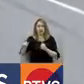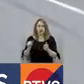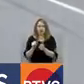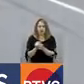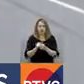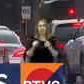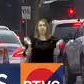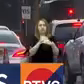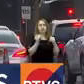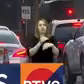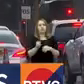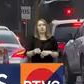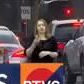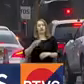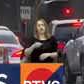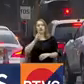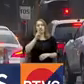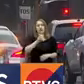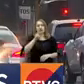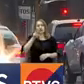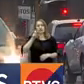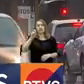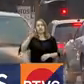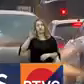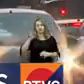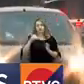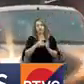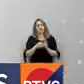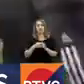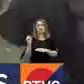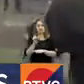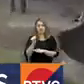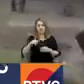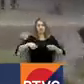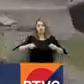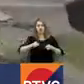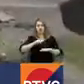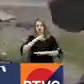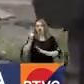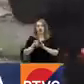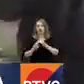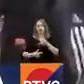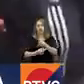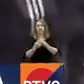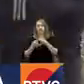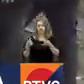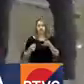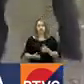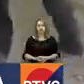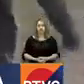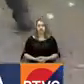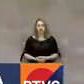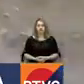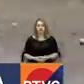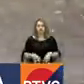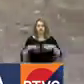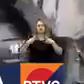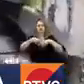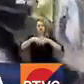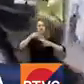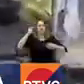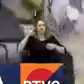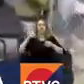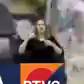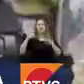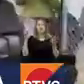tránsito de 873.000 vehículos en todo el país una protesta en bolívar santander